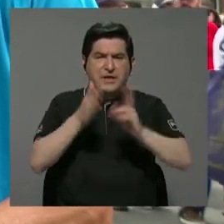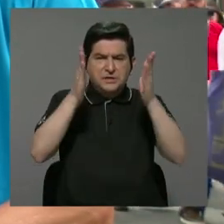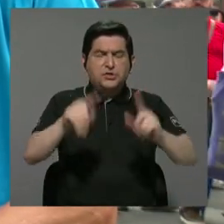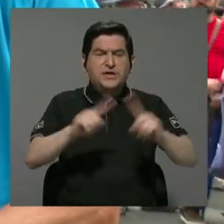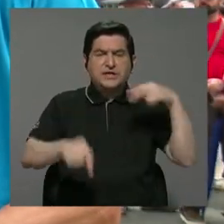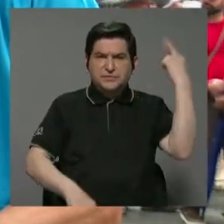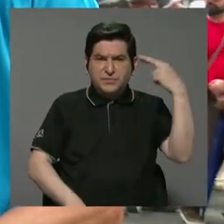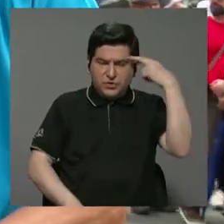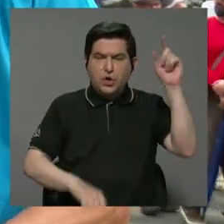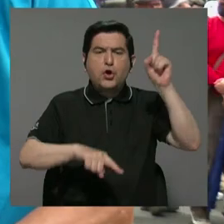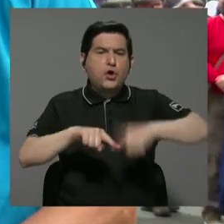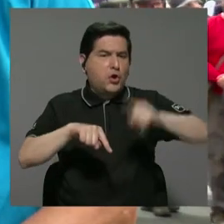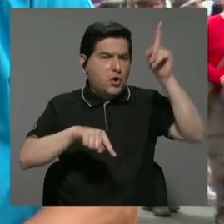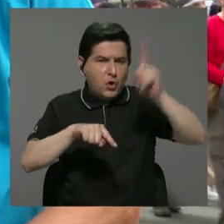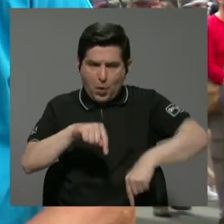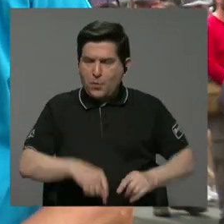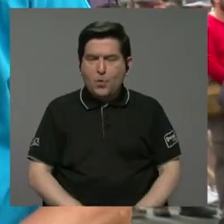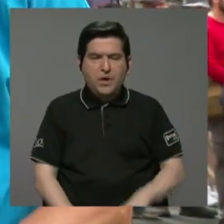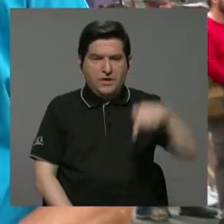situaciones